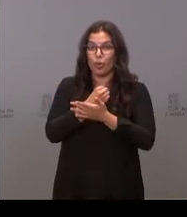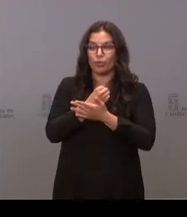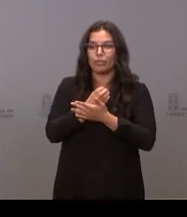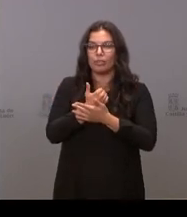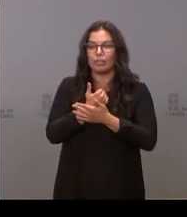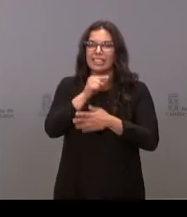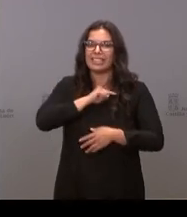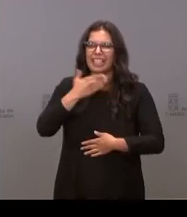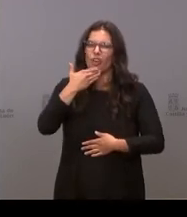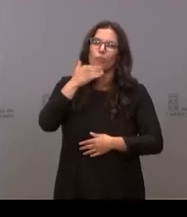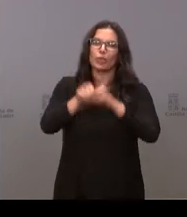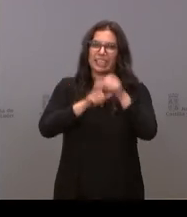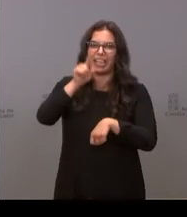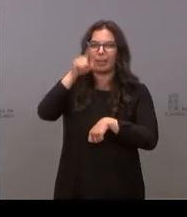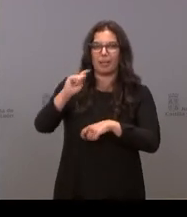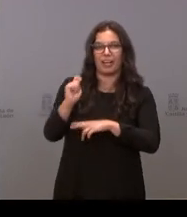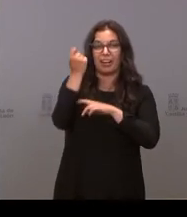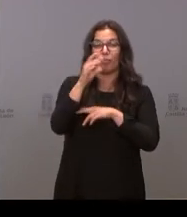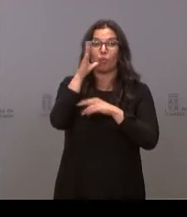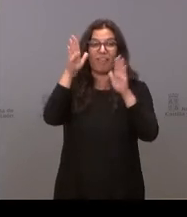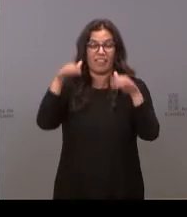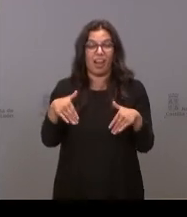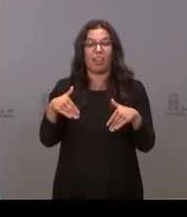una Liga ACB, porque en esa relación